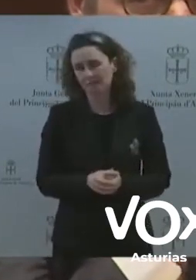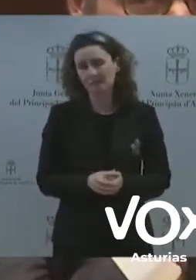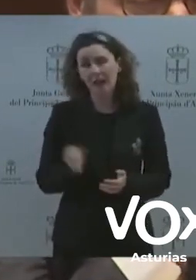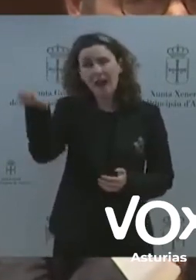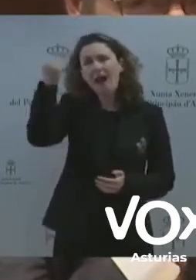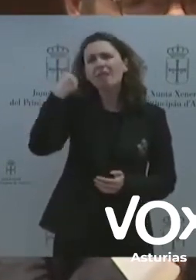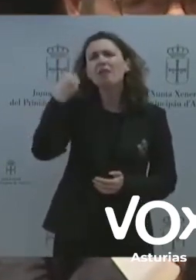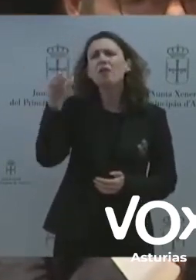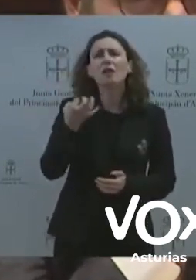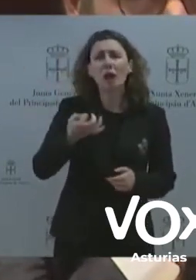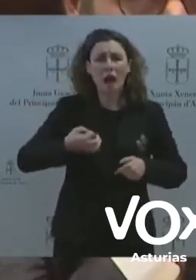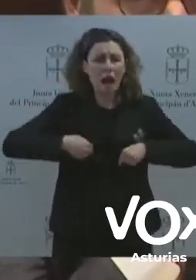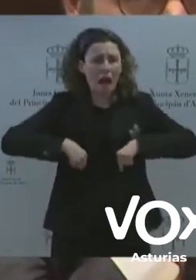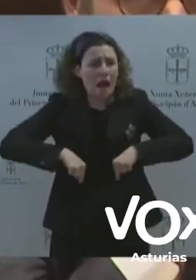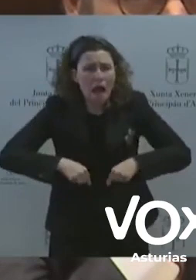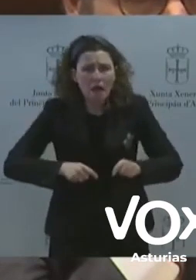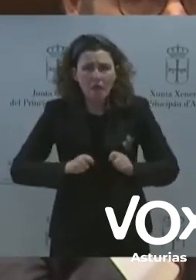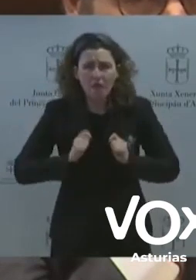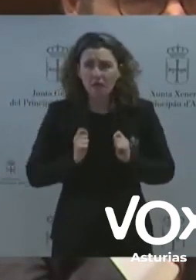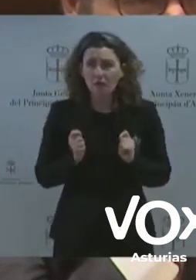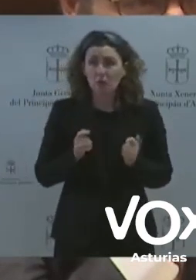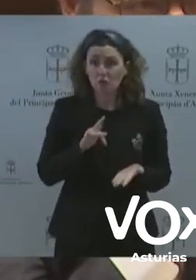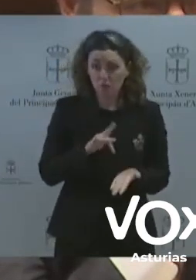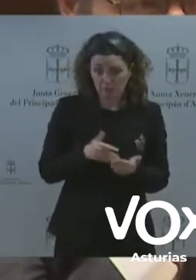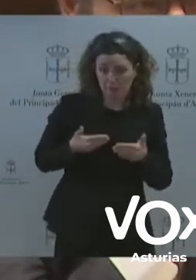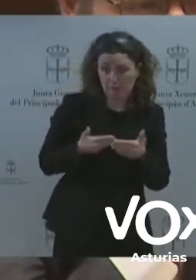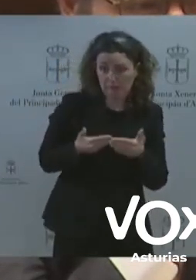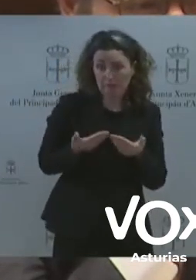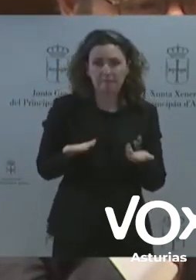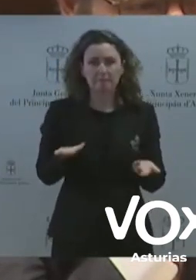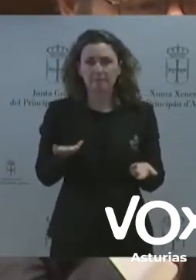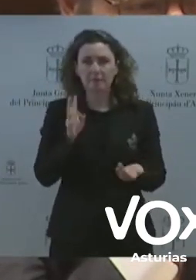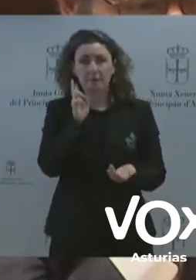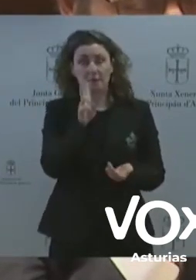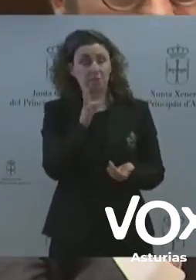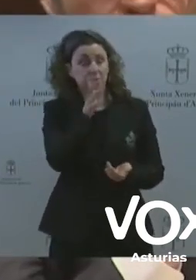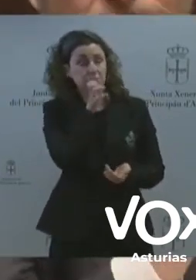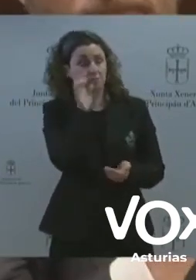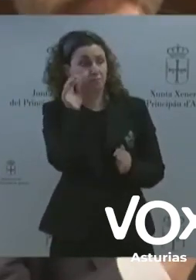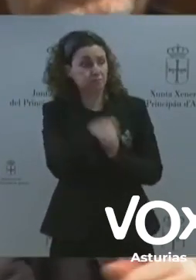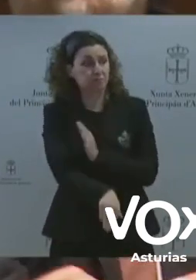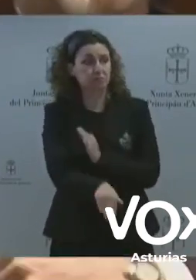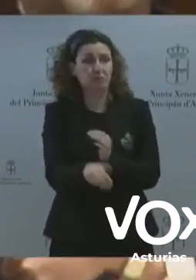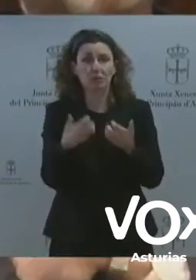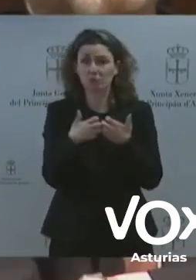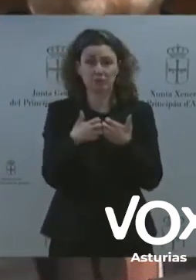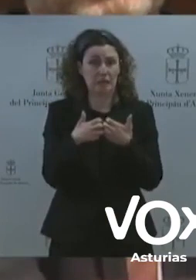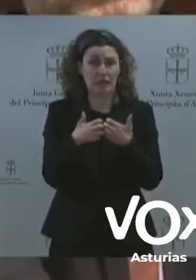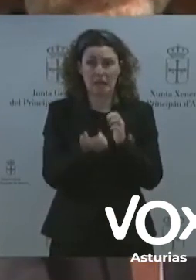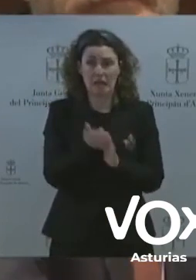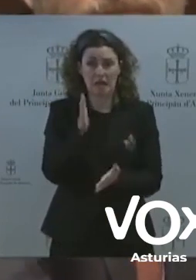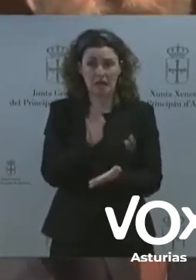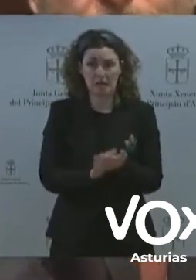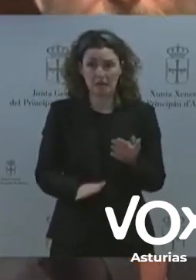tras los últimos acontecimientos que dejan al desnudo el declive industrial de Asturias marcado por nuestra dependencia a Arcelor y